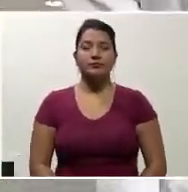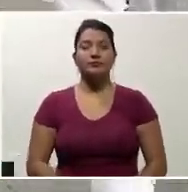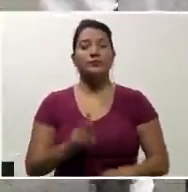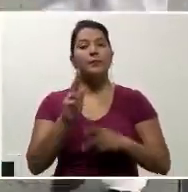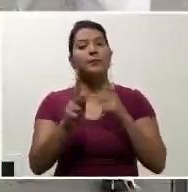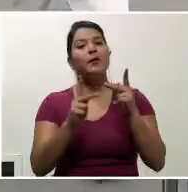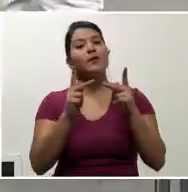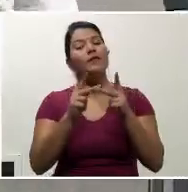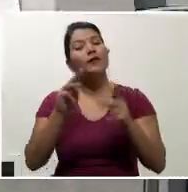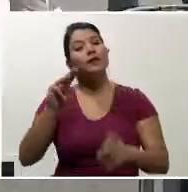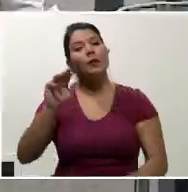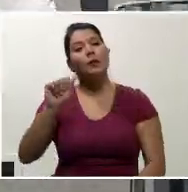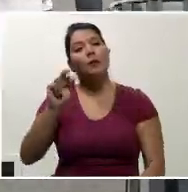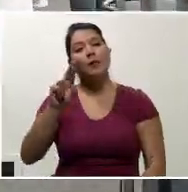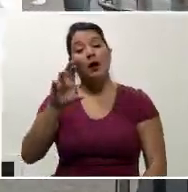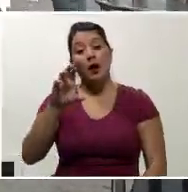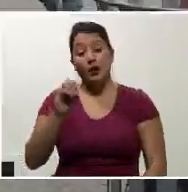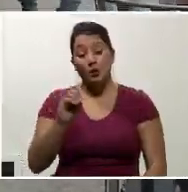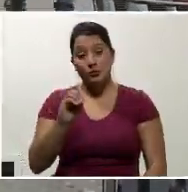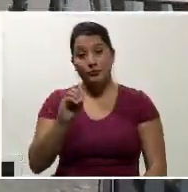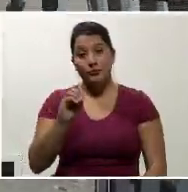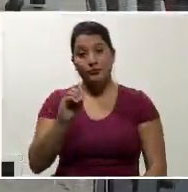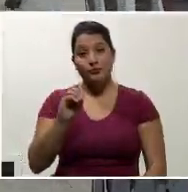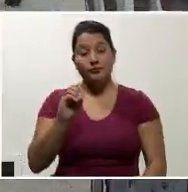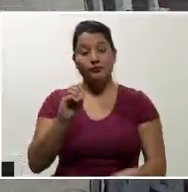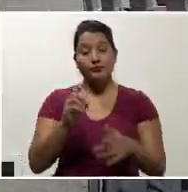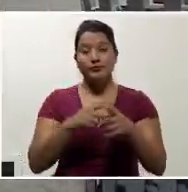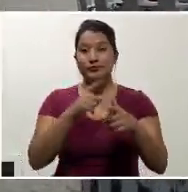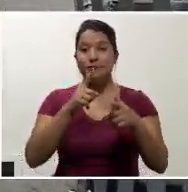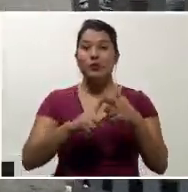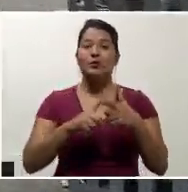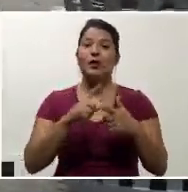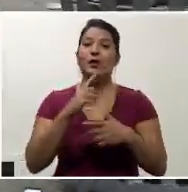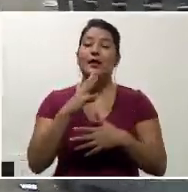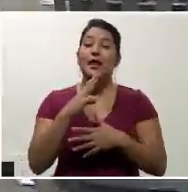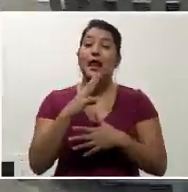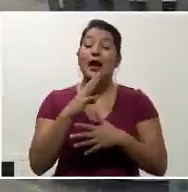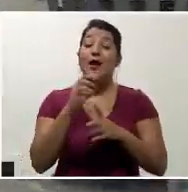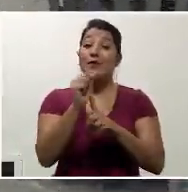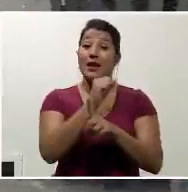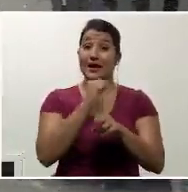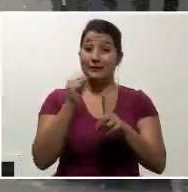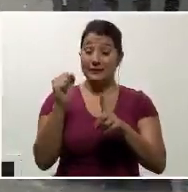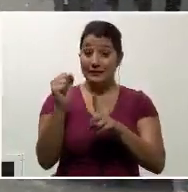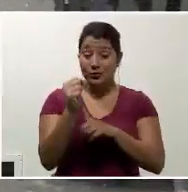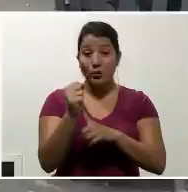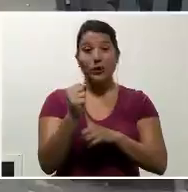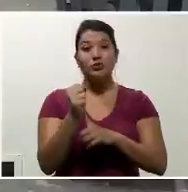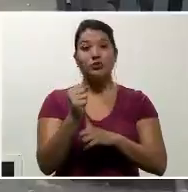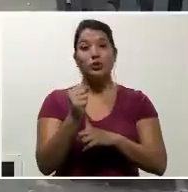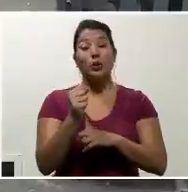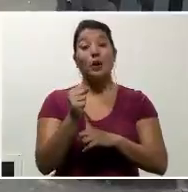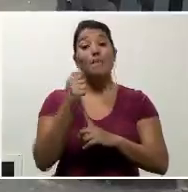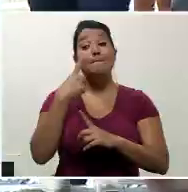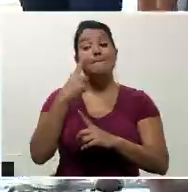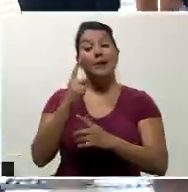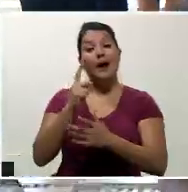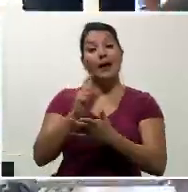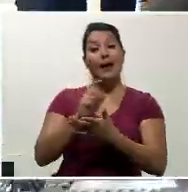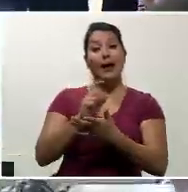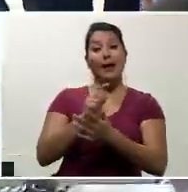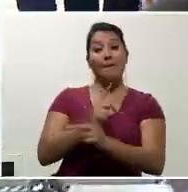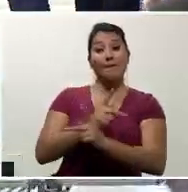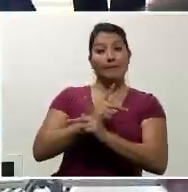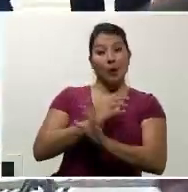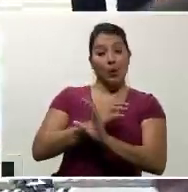Perfecto, don Marco Bosa, entonces que nos habla de lo que son las situaciones preventivas de la llegada del